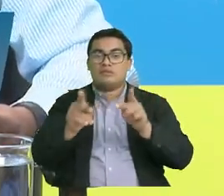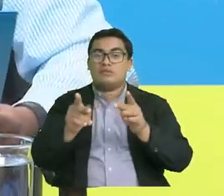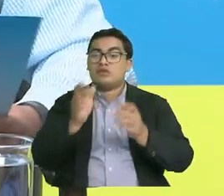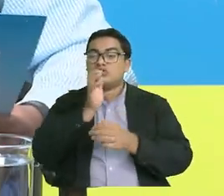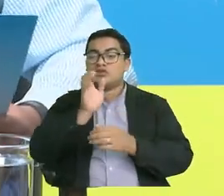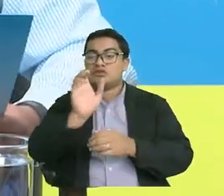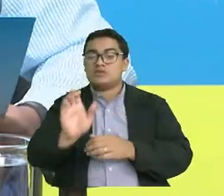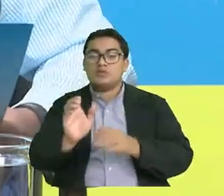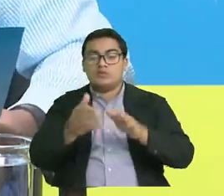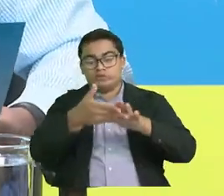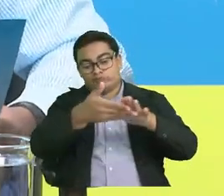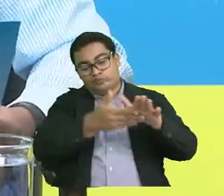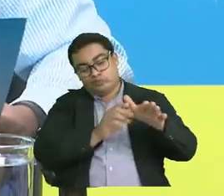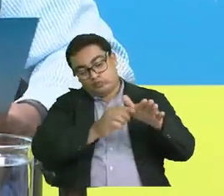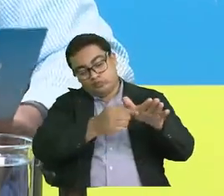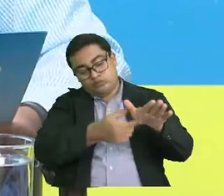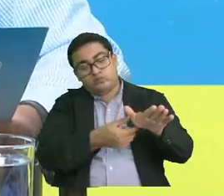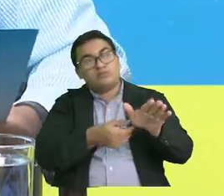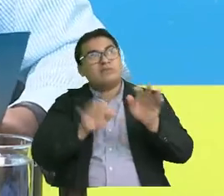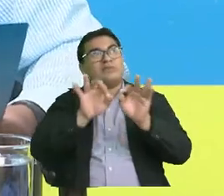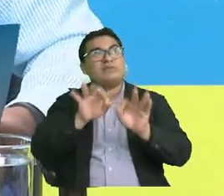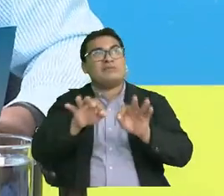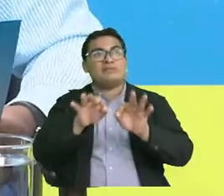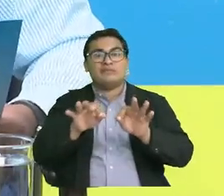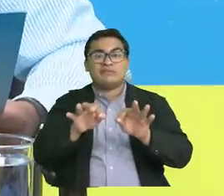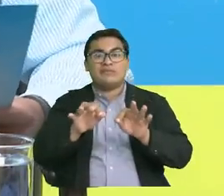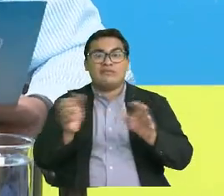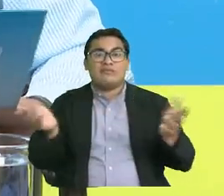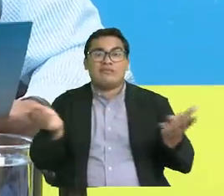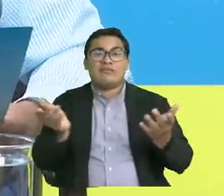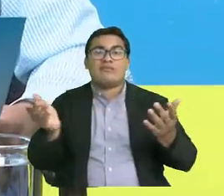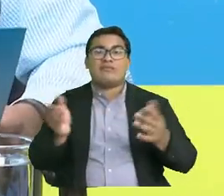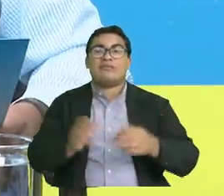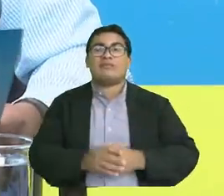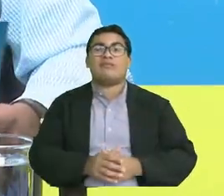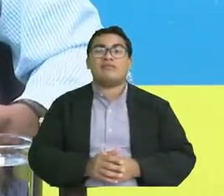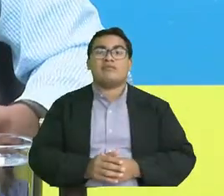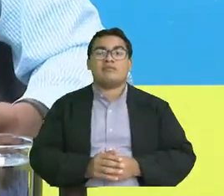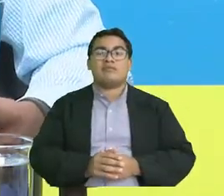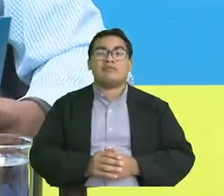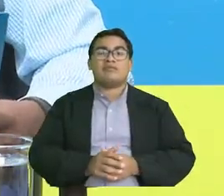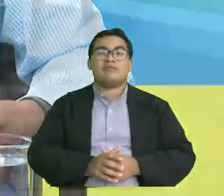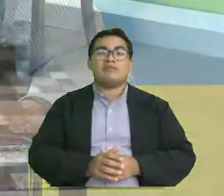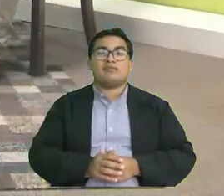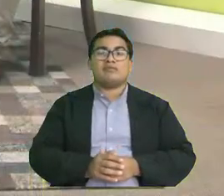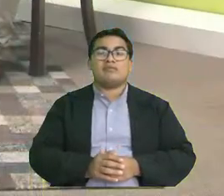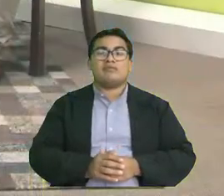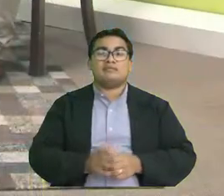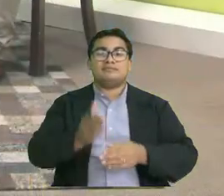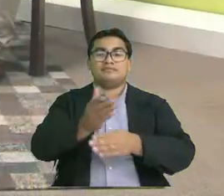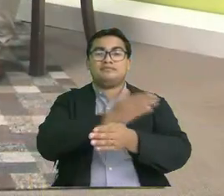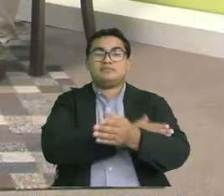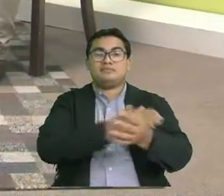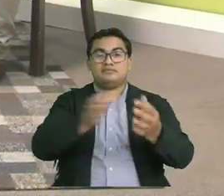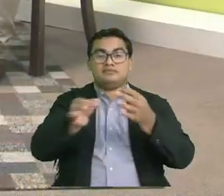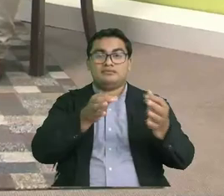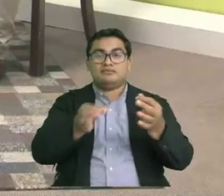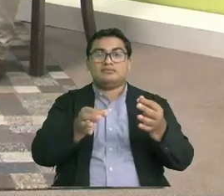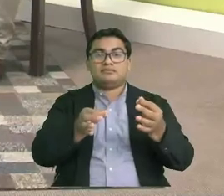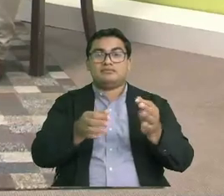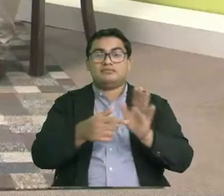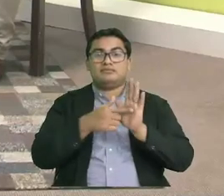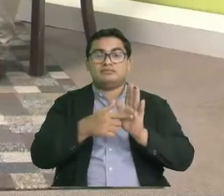formándosele la curvatura o el arco en el pie plano? Entonces, como ya mencionaba, pues están